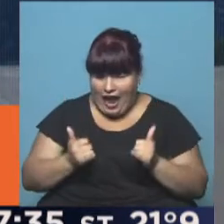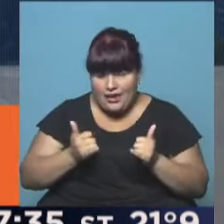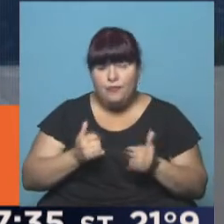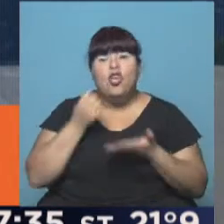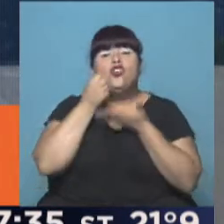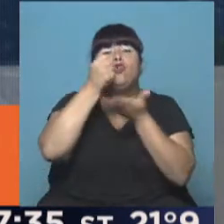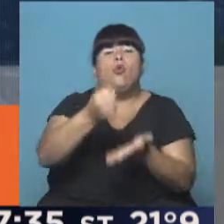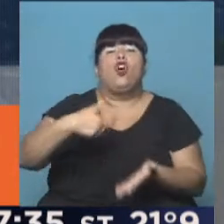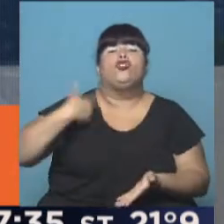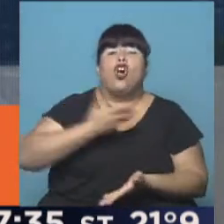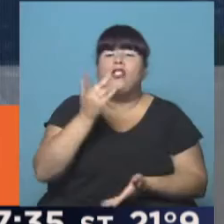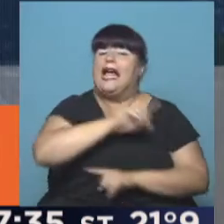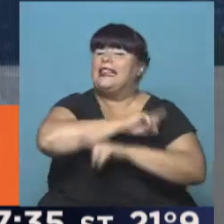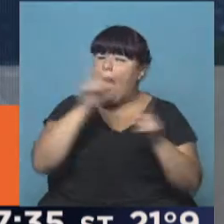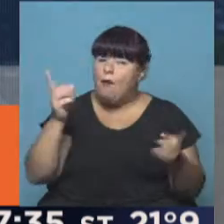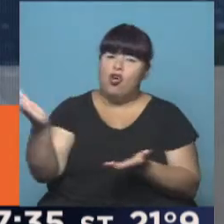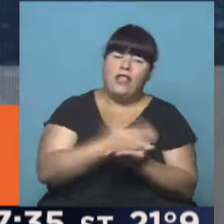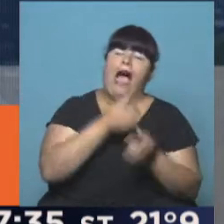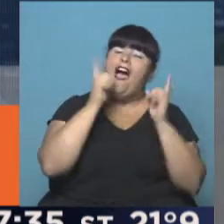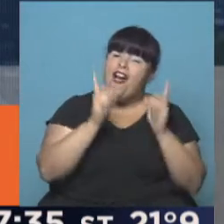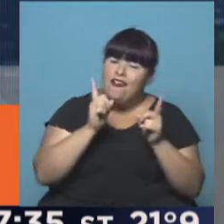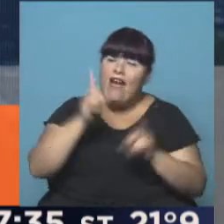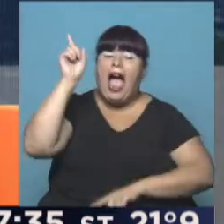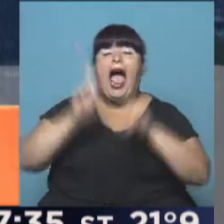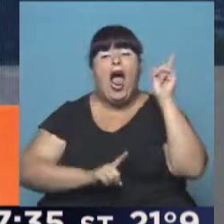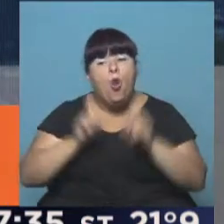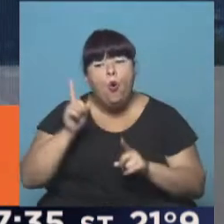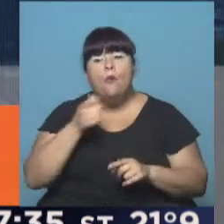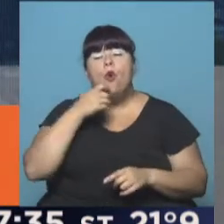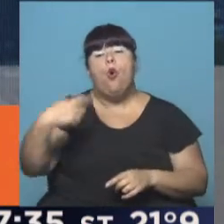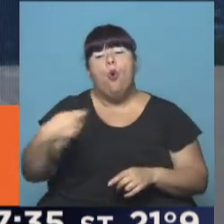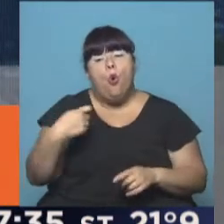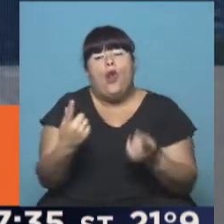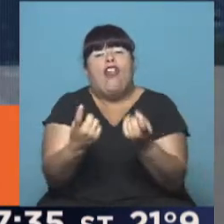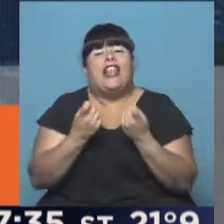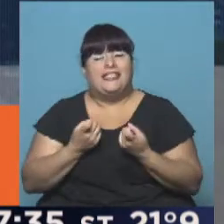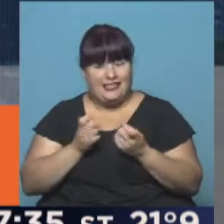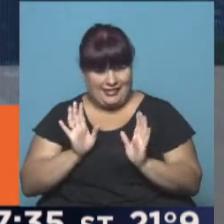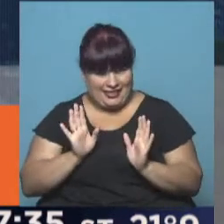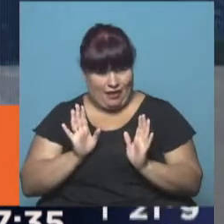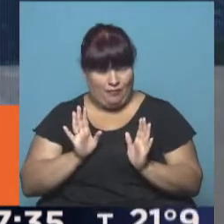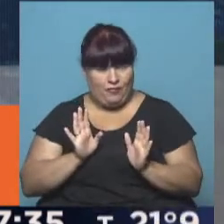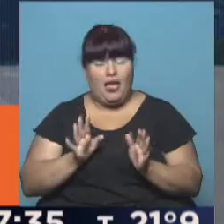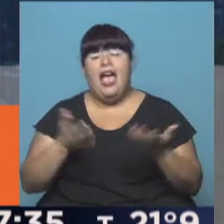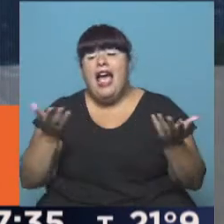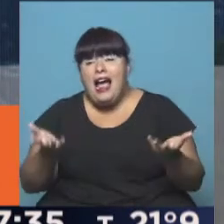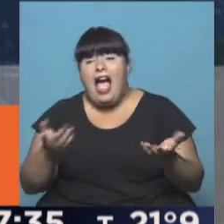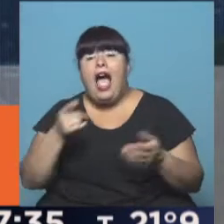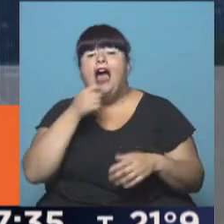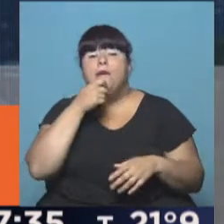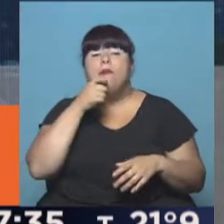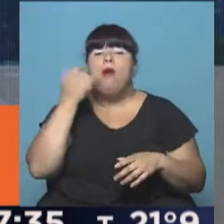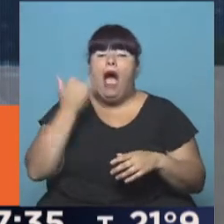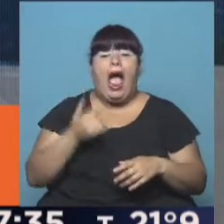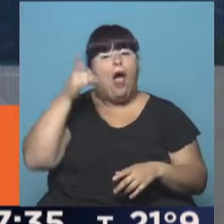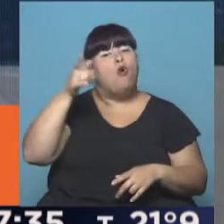subsidio social tampoco va a faltar, va a estar en aquellos casos en donde el jubilado lo necesita. Por supuesto que